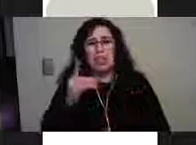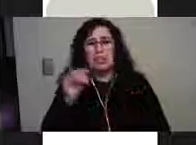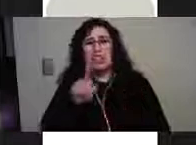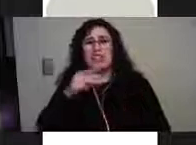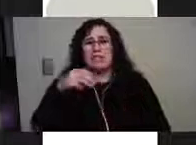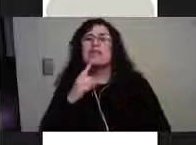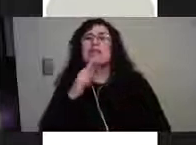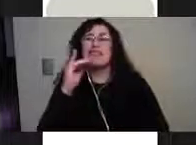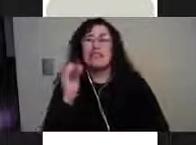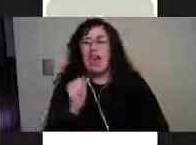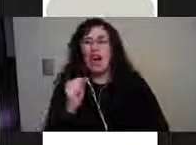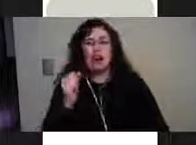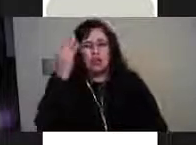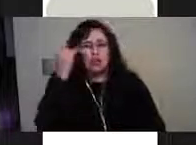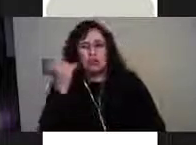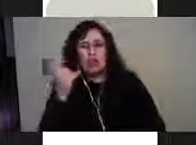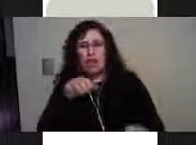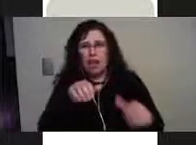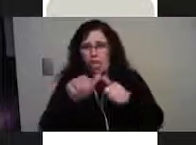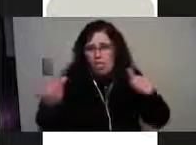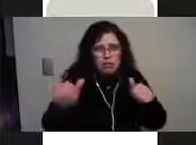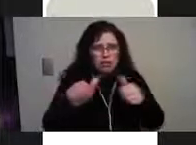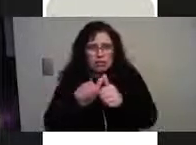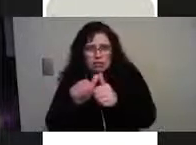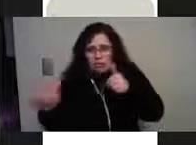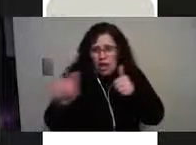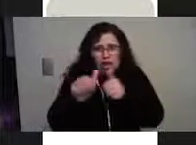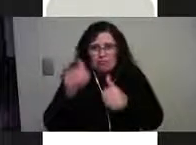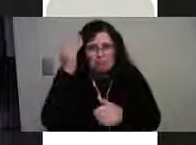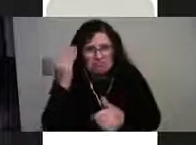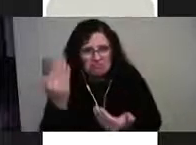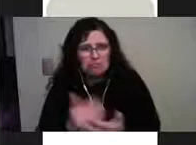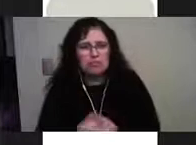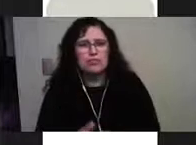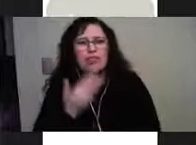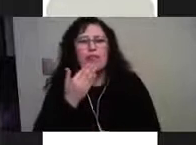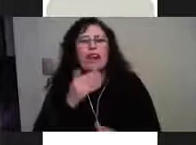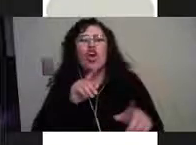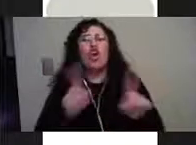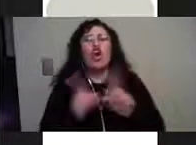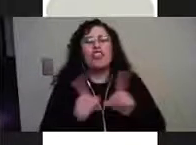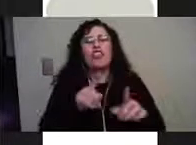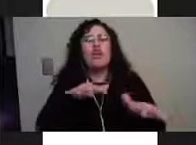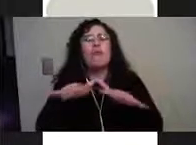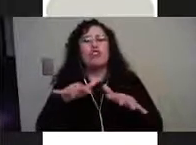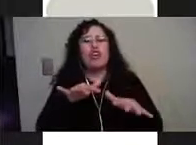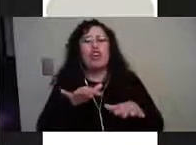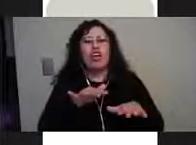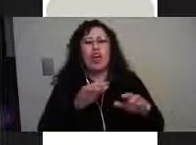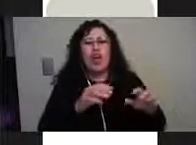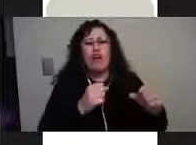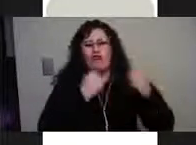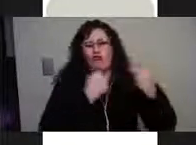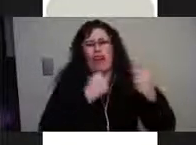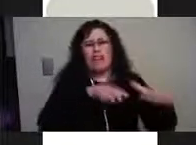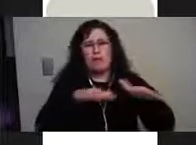¿cierto? Y alteraciones de la coordinación motriz tanto gruesa como fina. En el caso de la parálisis